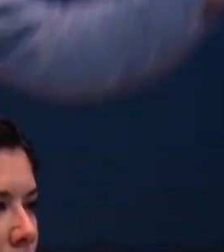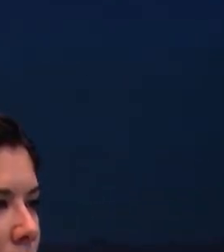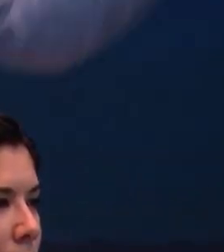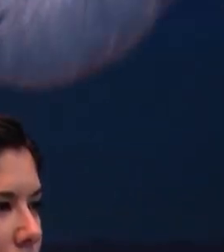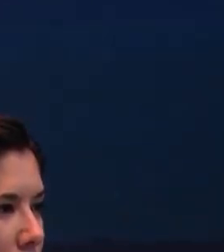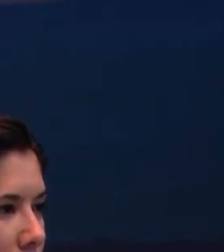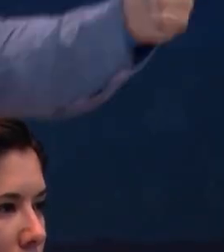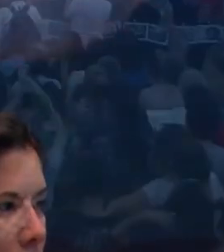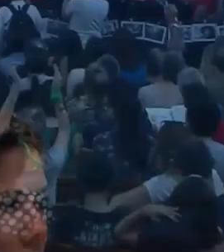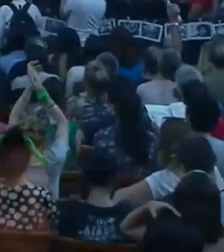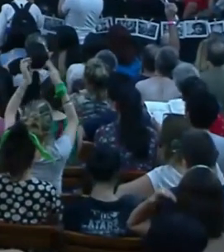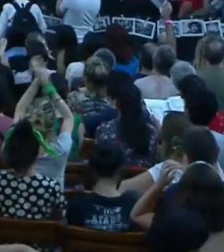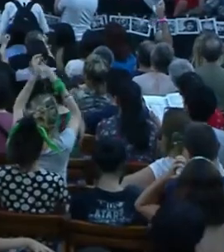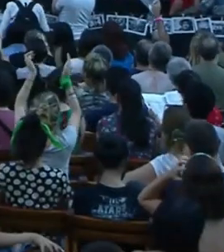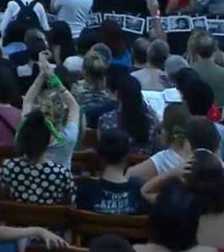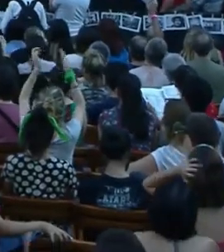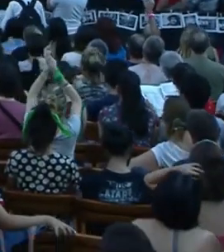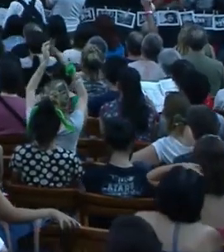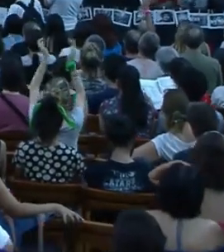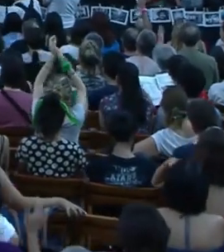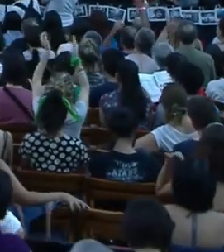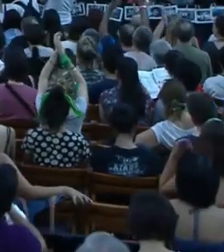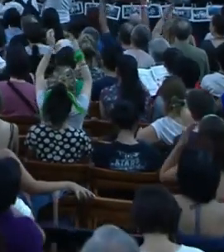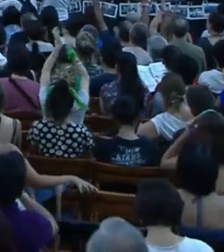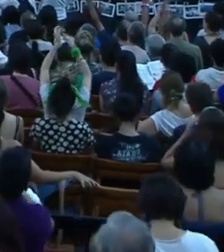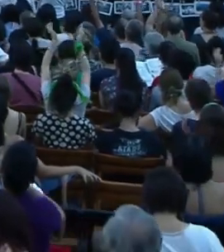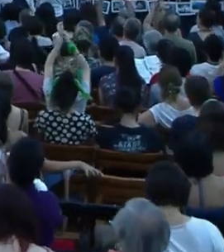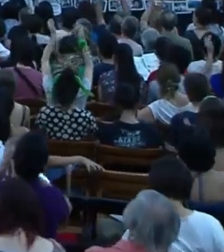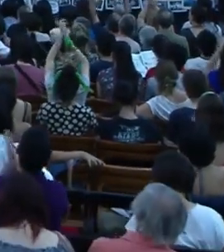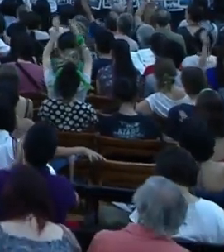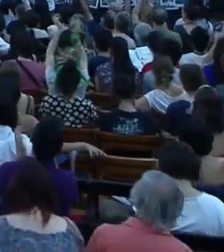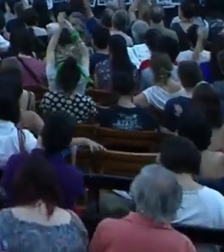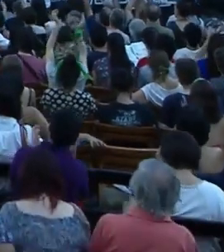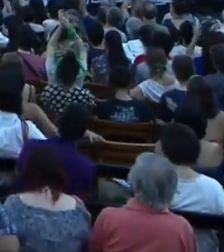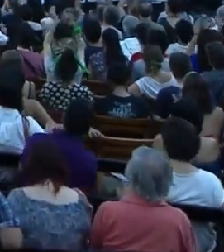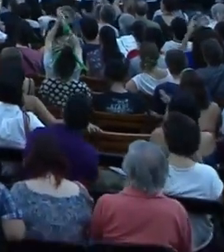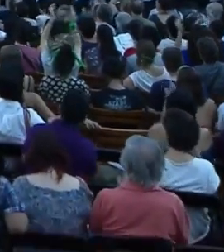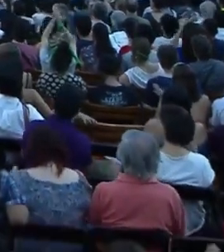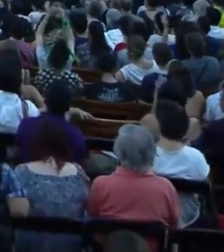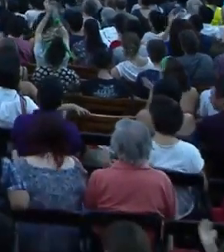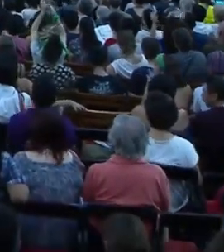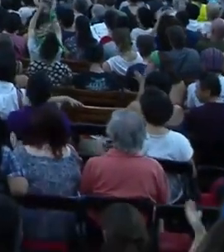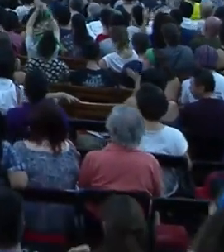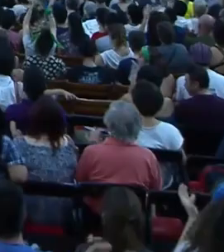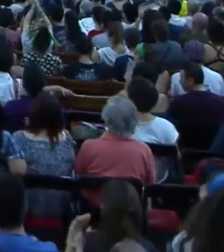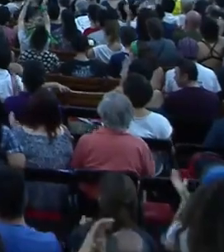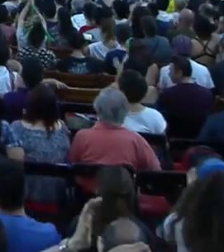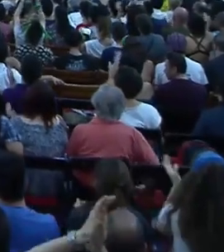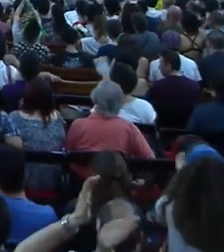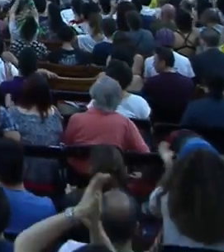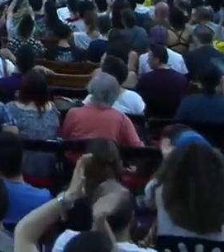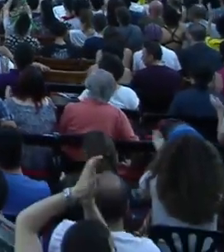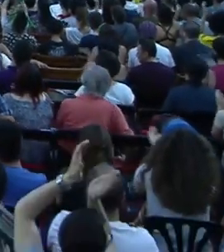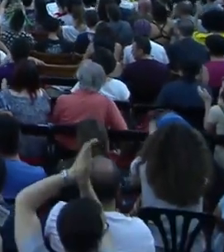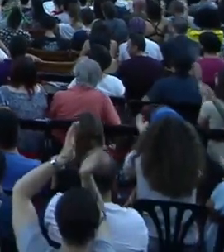ninguém solta a Mao de ninguém, nadie suelta la mano de nadie, porque somos un solo